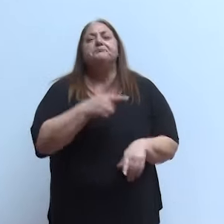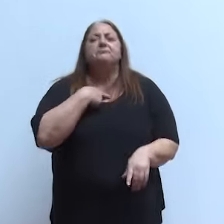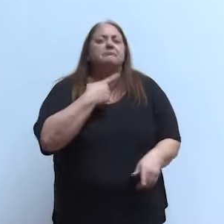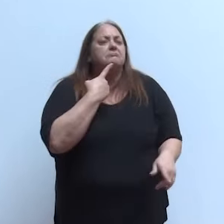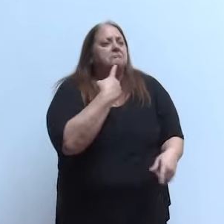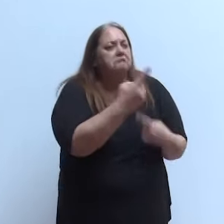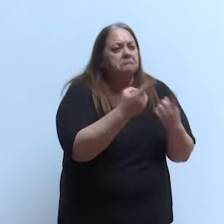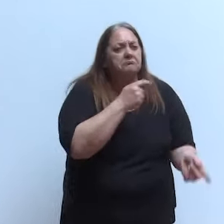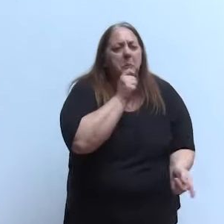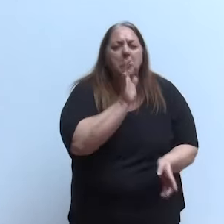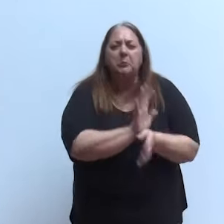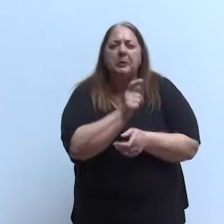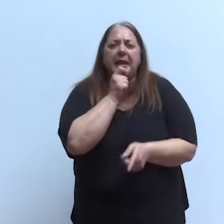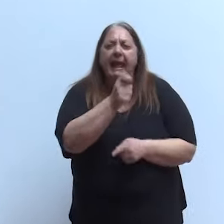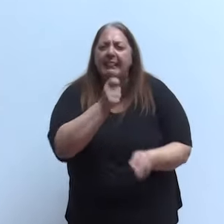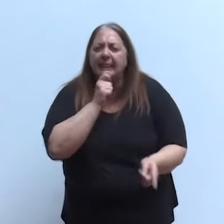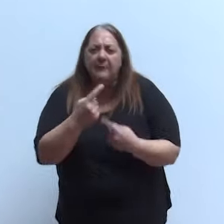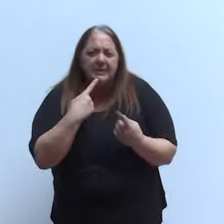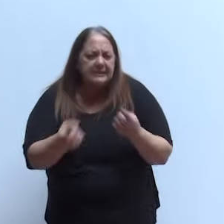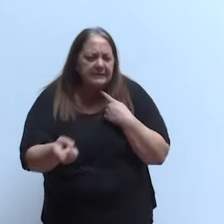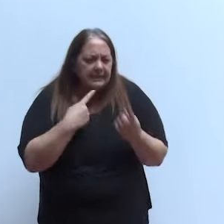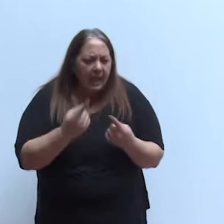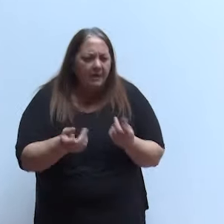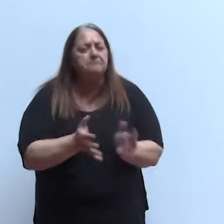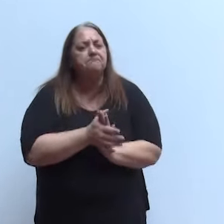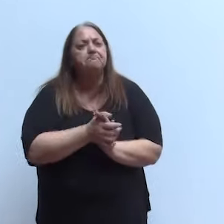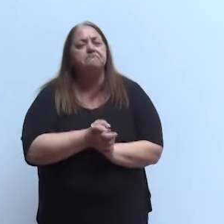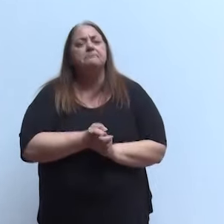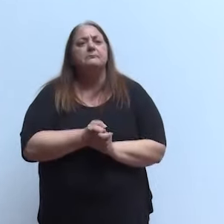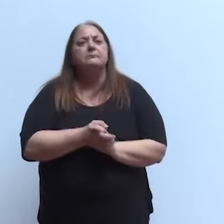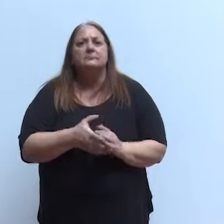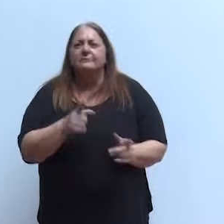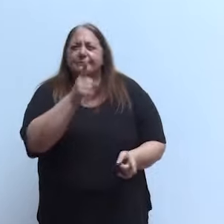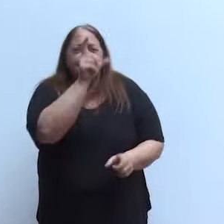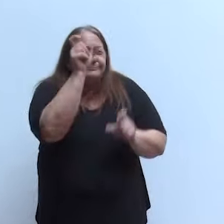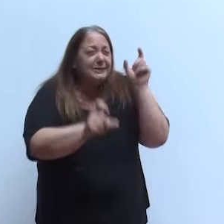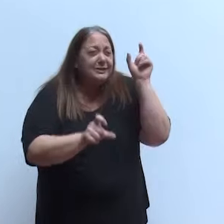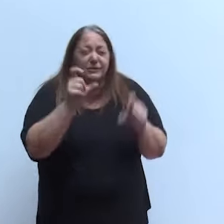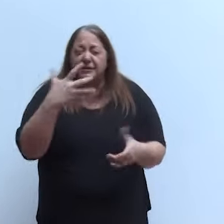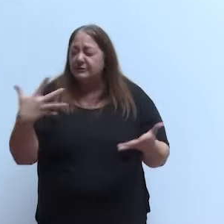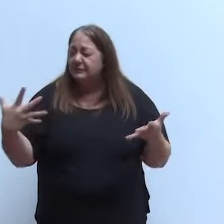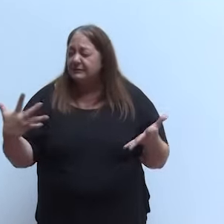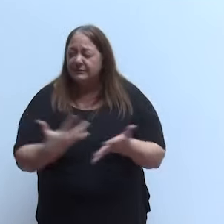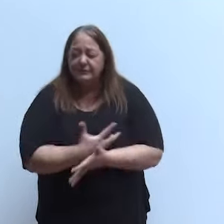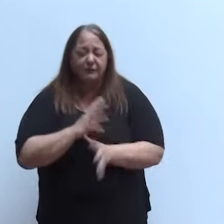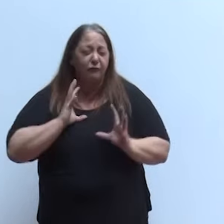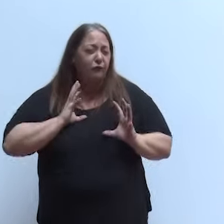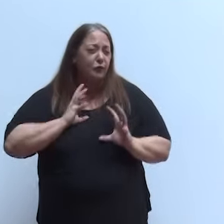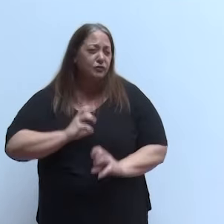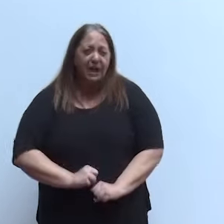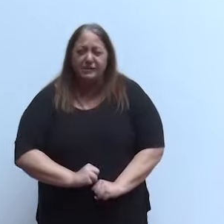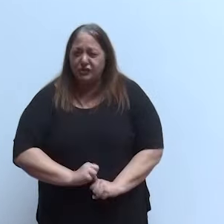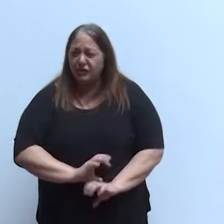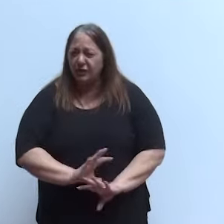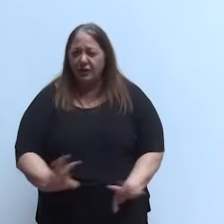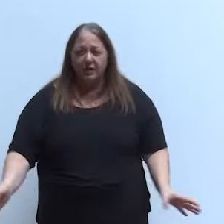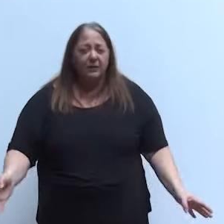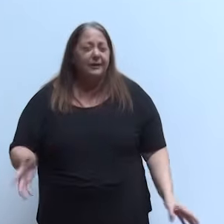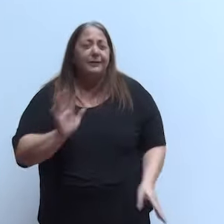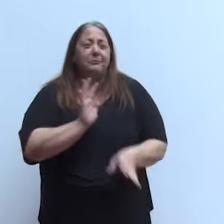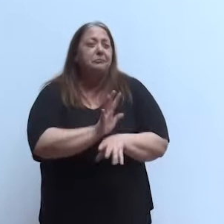de bueno gran frustración y sensación de disponibilidad para cualquier cosa que venga